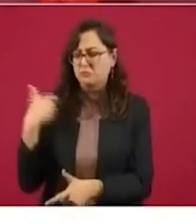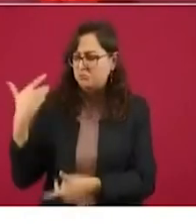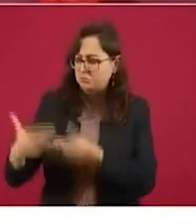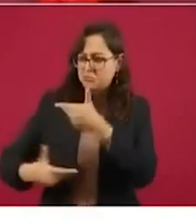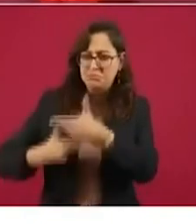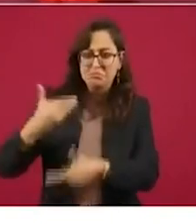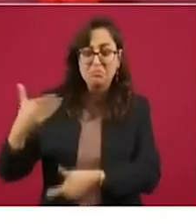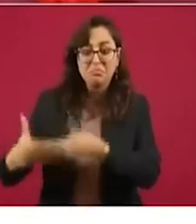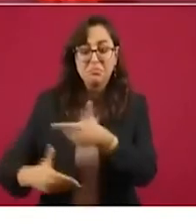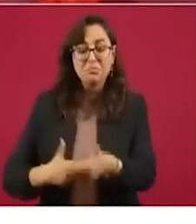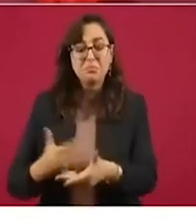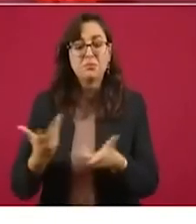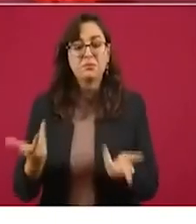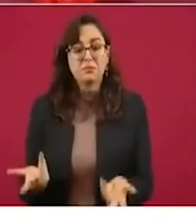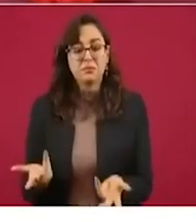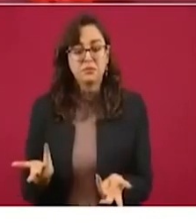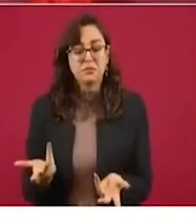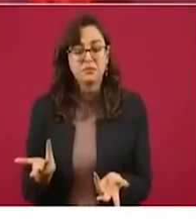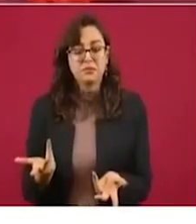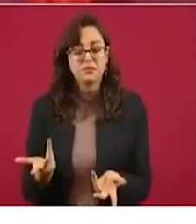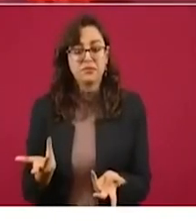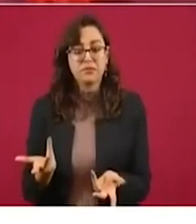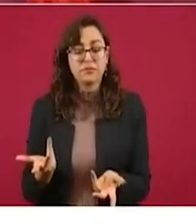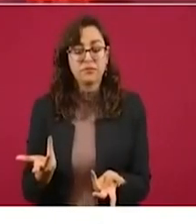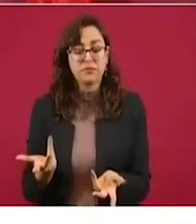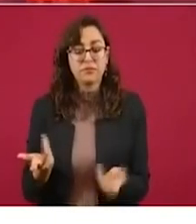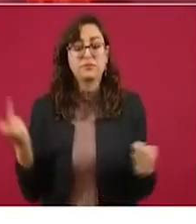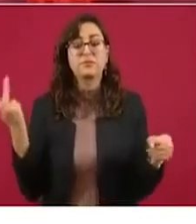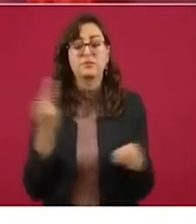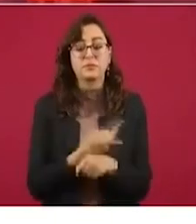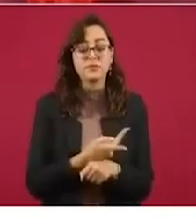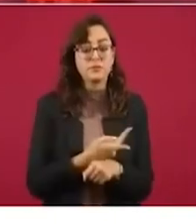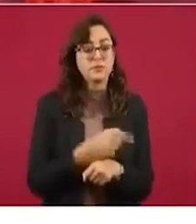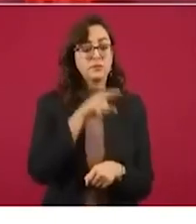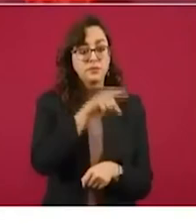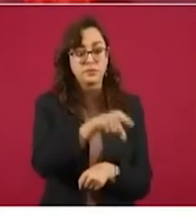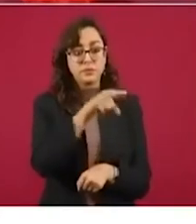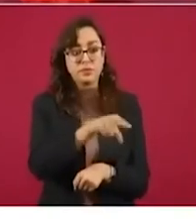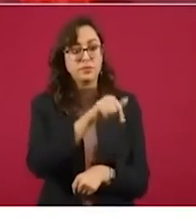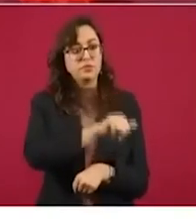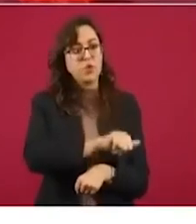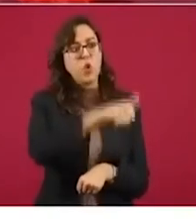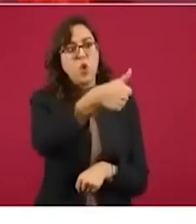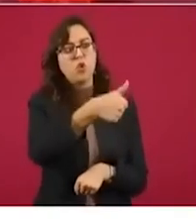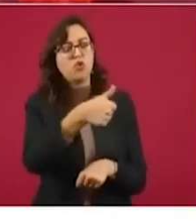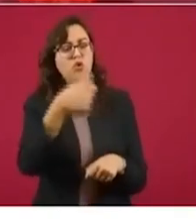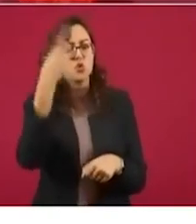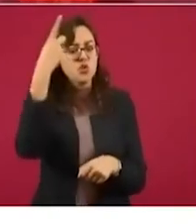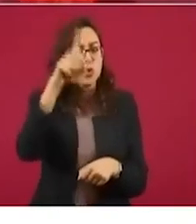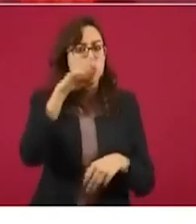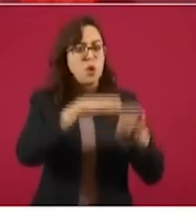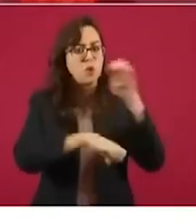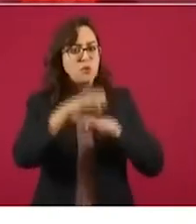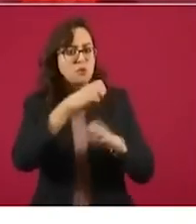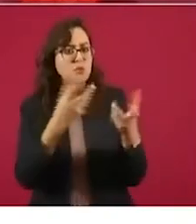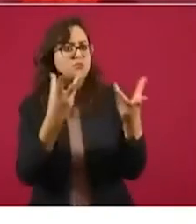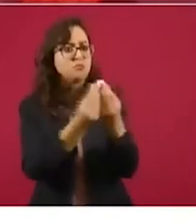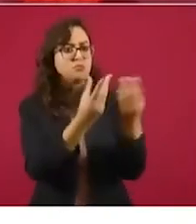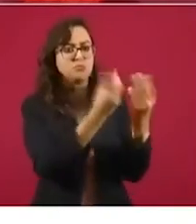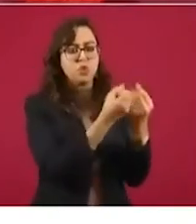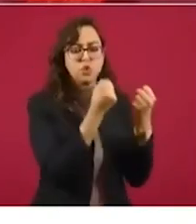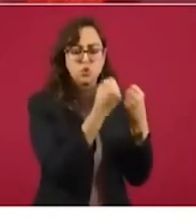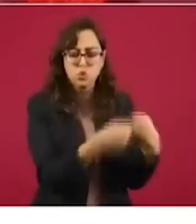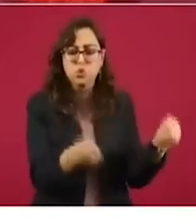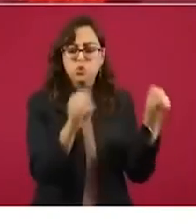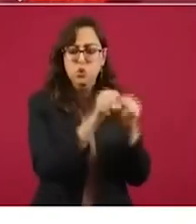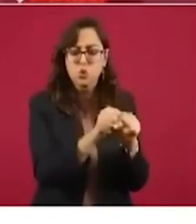se reúne, se asocia con otras empresas. Ya no aparece ella